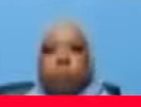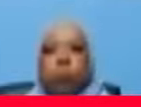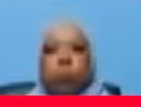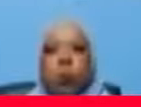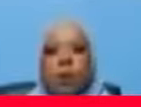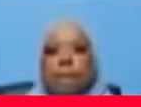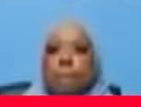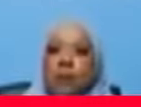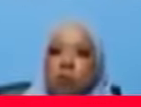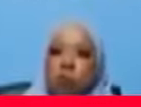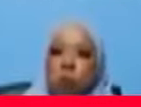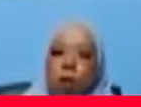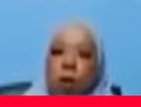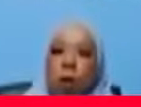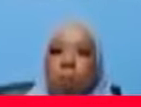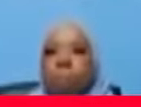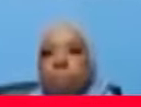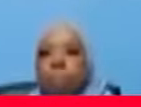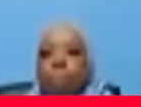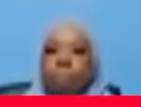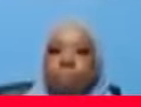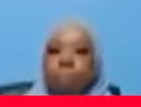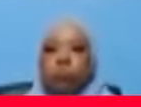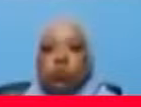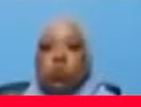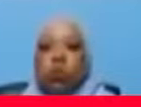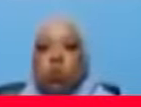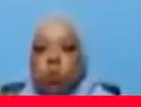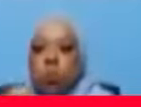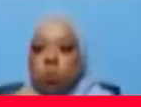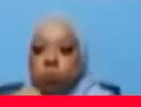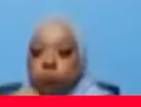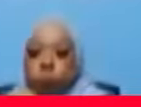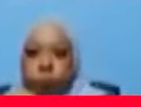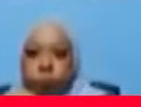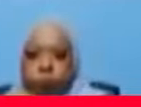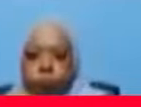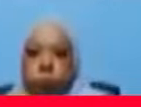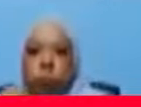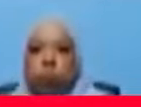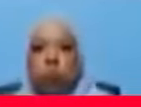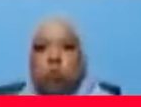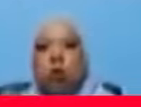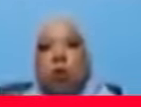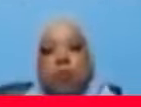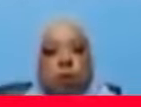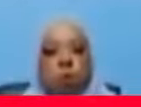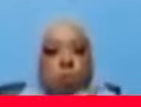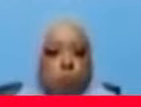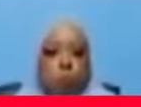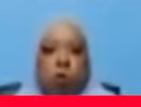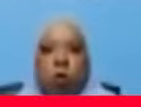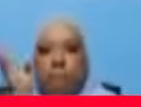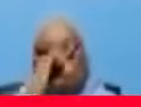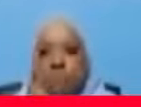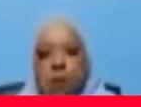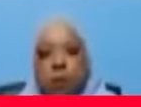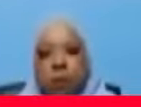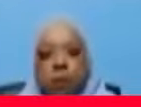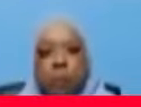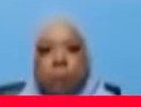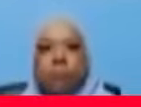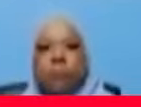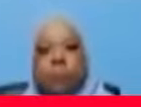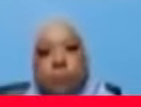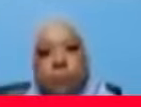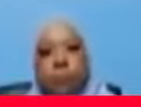Venezuela de los comanditos de Bolsonaro a los tres poderes públicos de Brasil. ¿Y